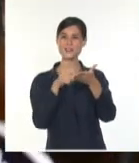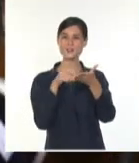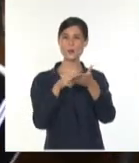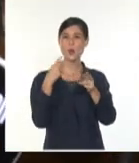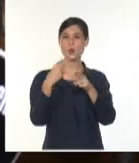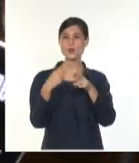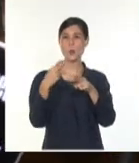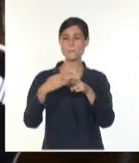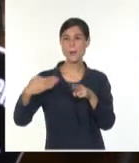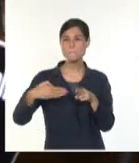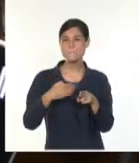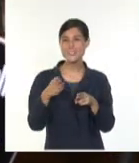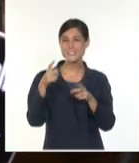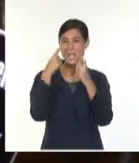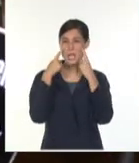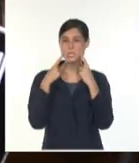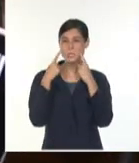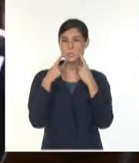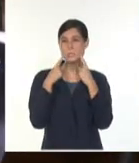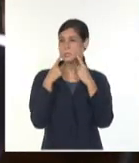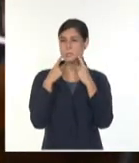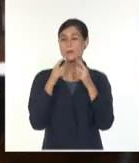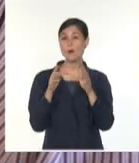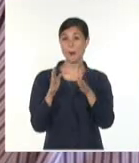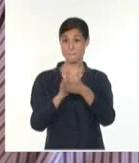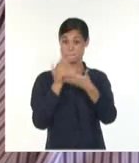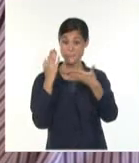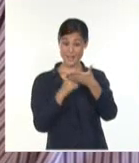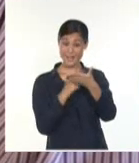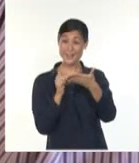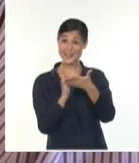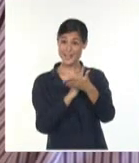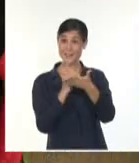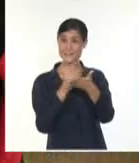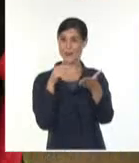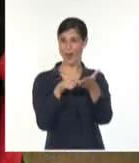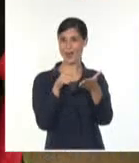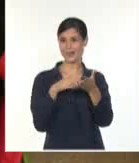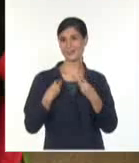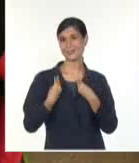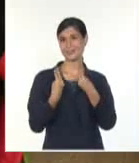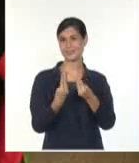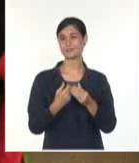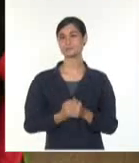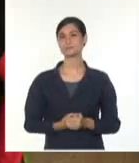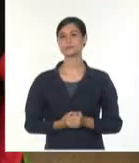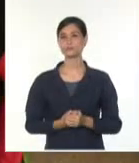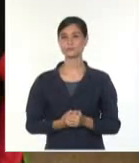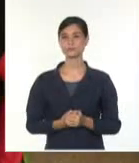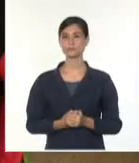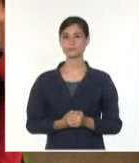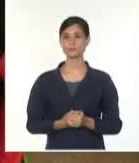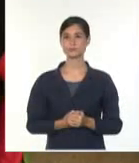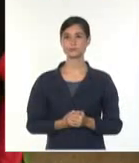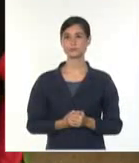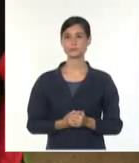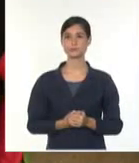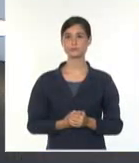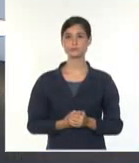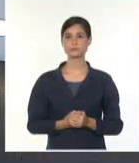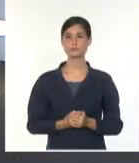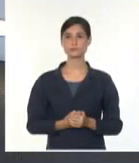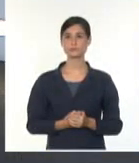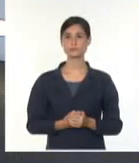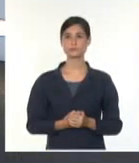Tamayo publicado por la editorial extranjera primigenios desde las tunas lianis Vega Domínguez canal cubano de